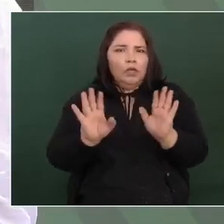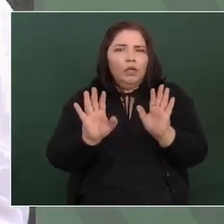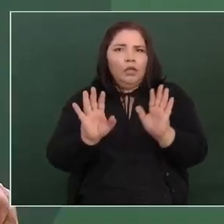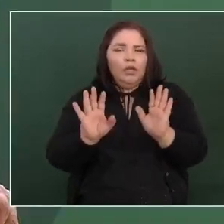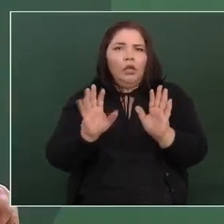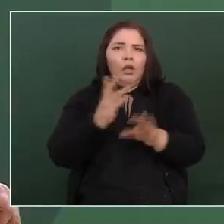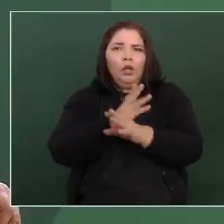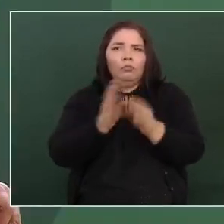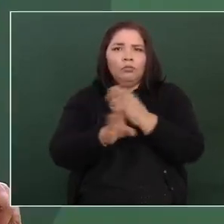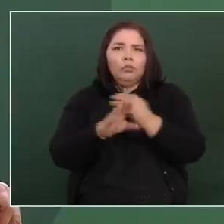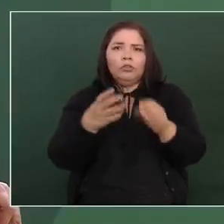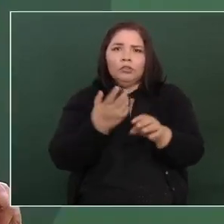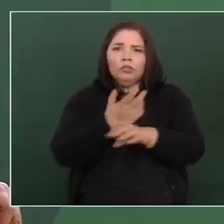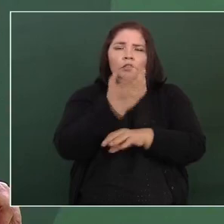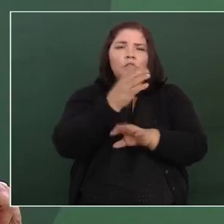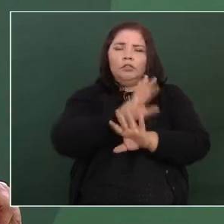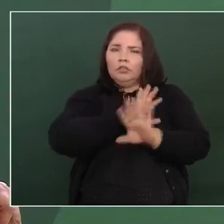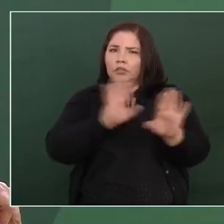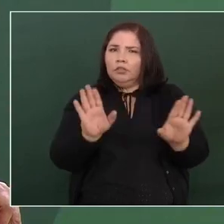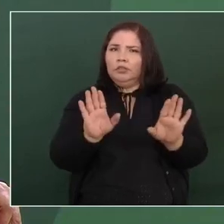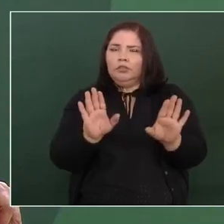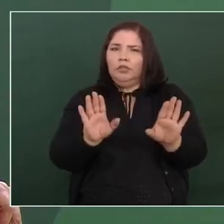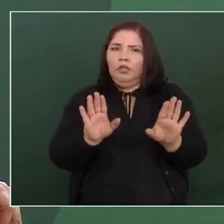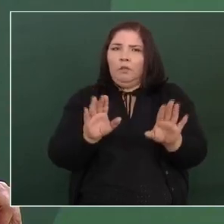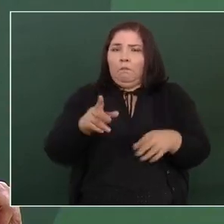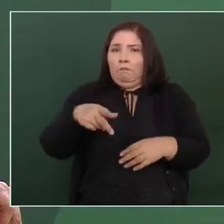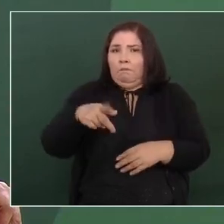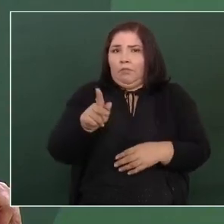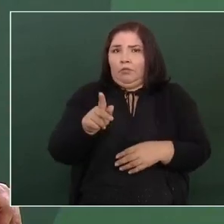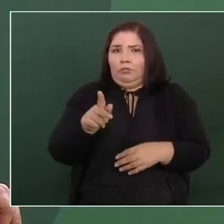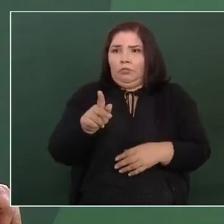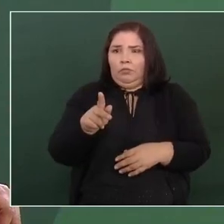Estado, pero no es